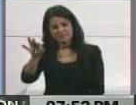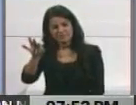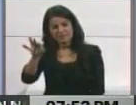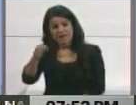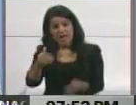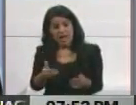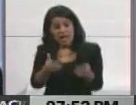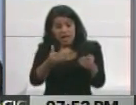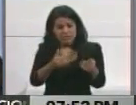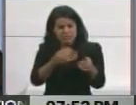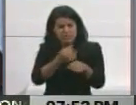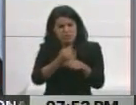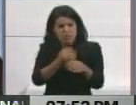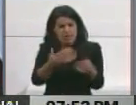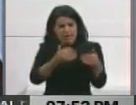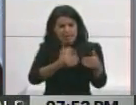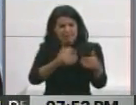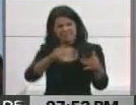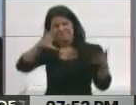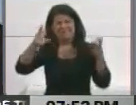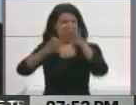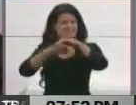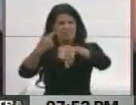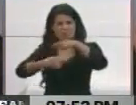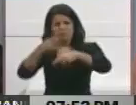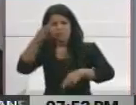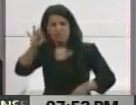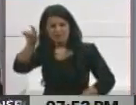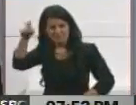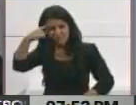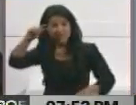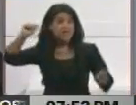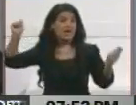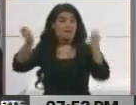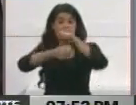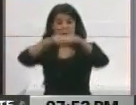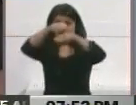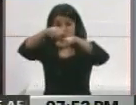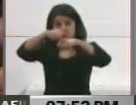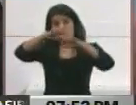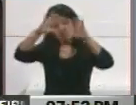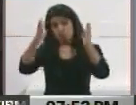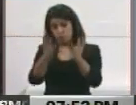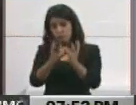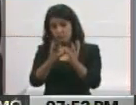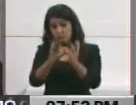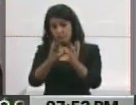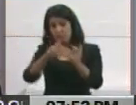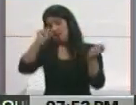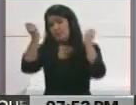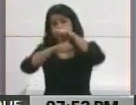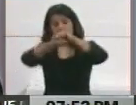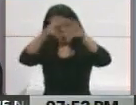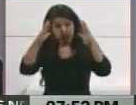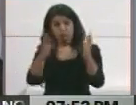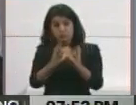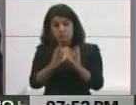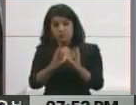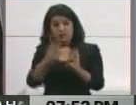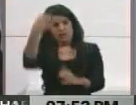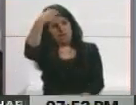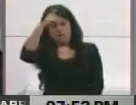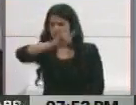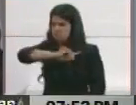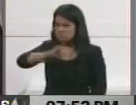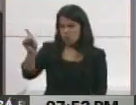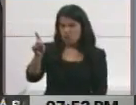que naciera la Revolución Francesa esa que cambió toda la estructura Por cierto y la comprensión del Estado nación moderno decía que no